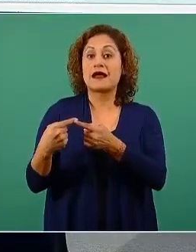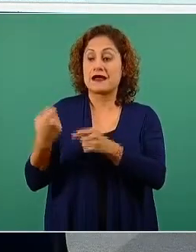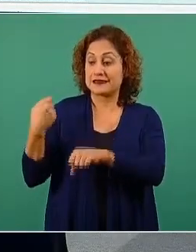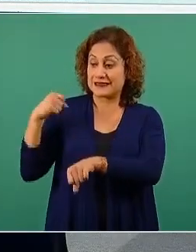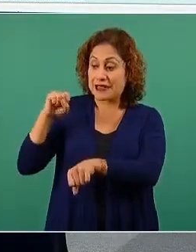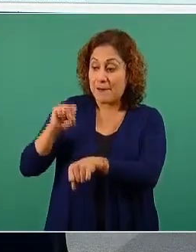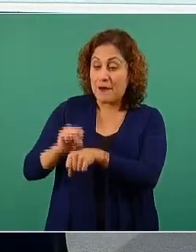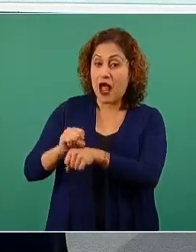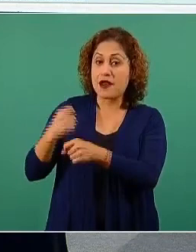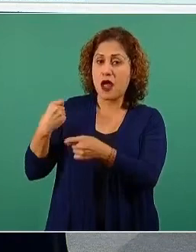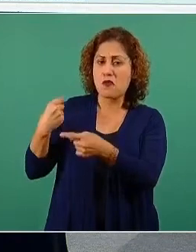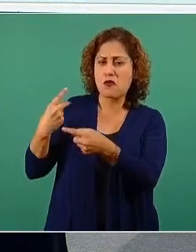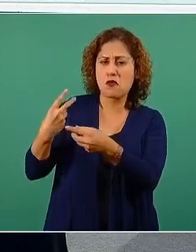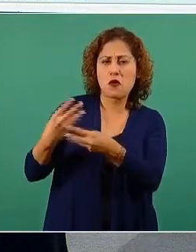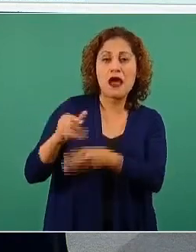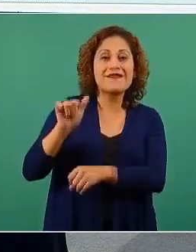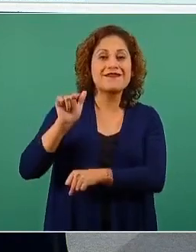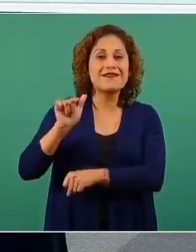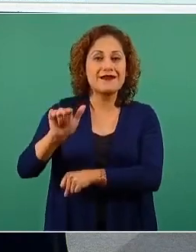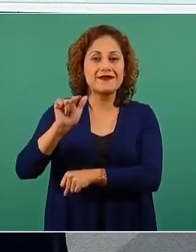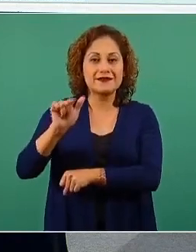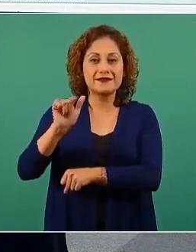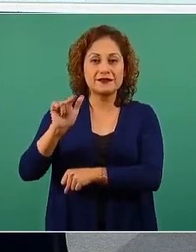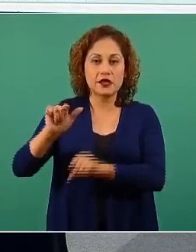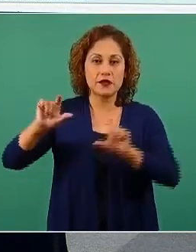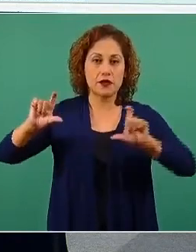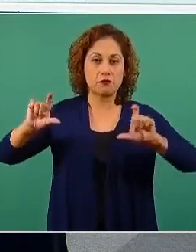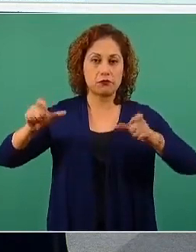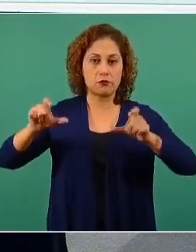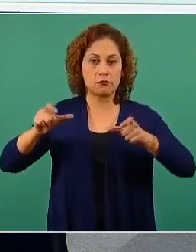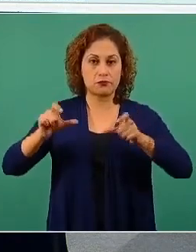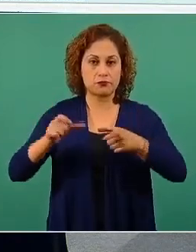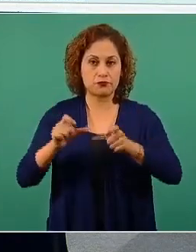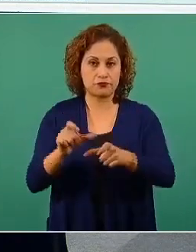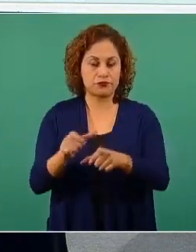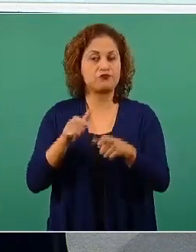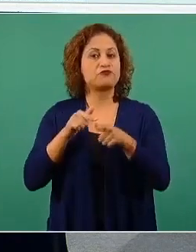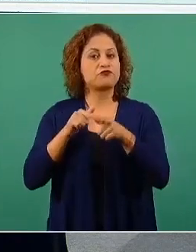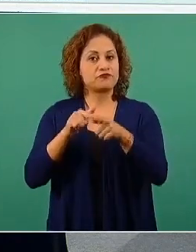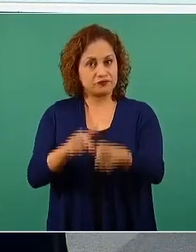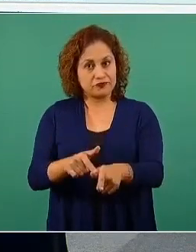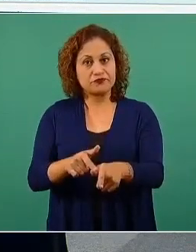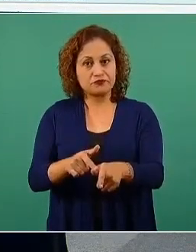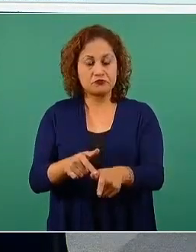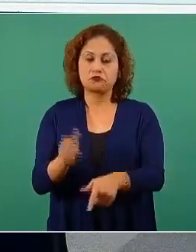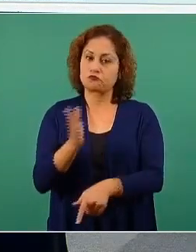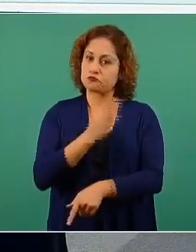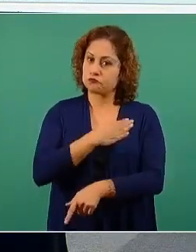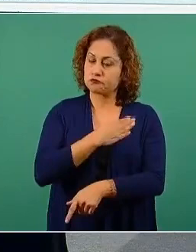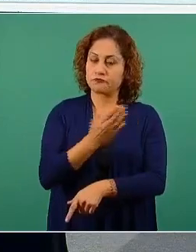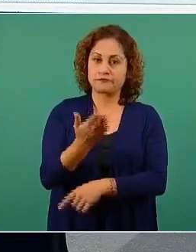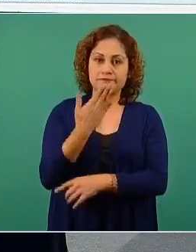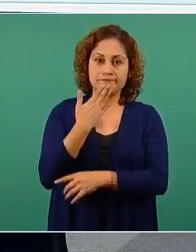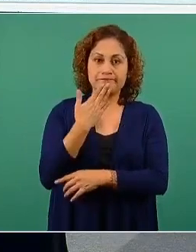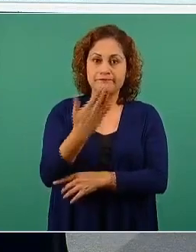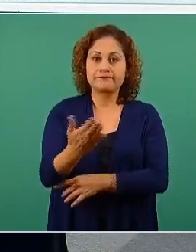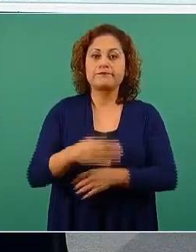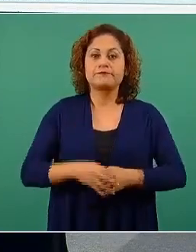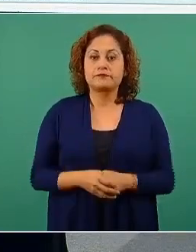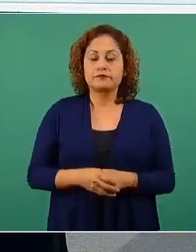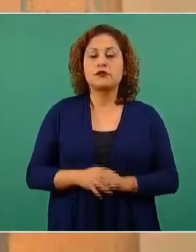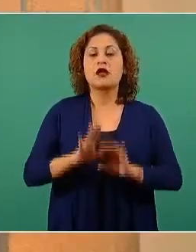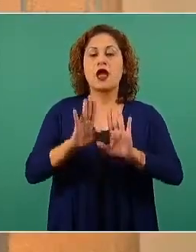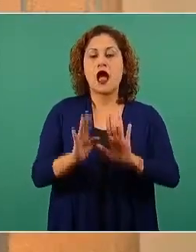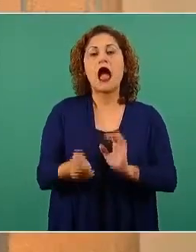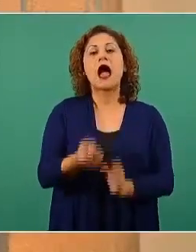17 semanas continuas con tendencia descendente. Pues bueno, hay sí algunas 2, 3